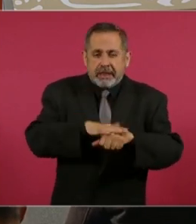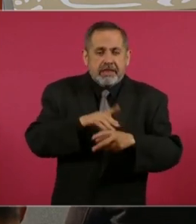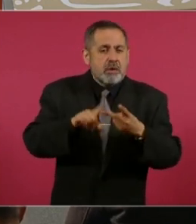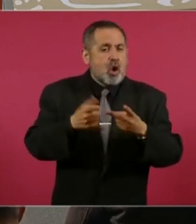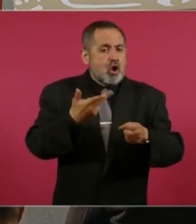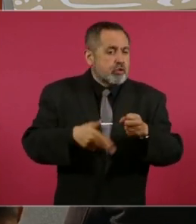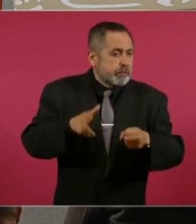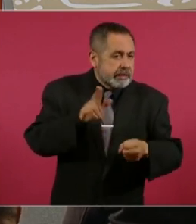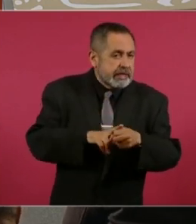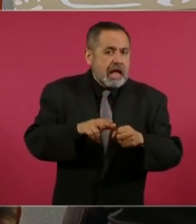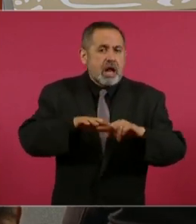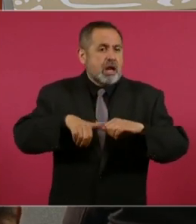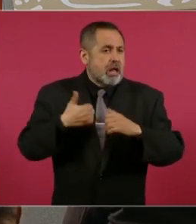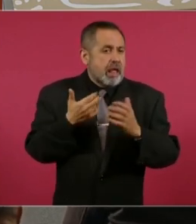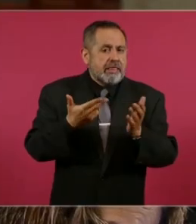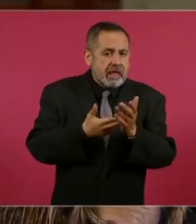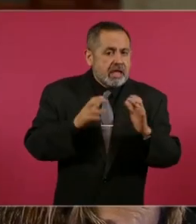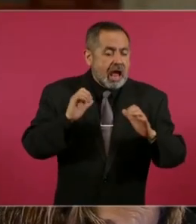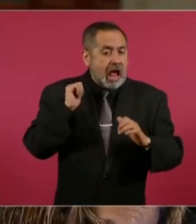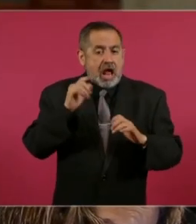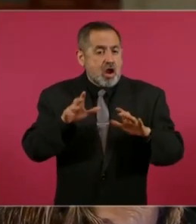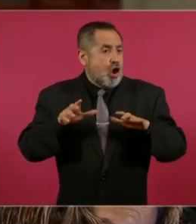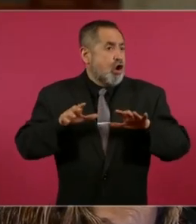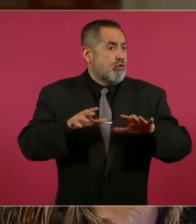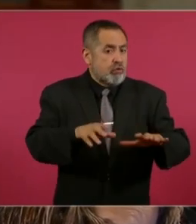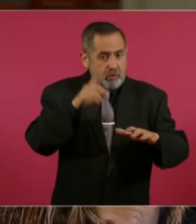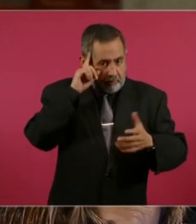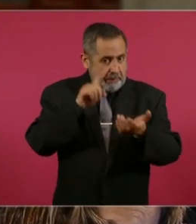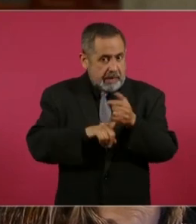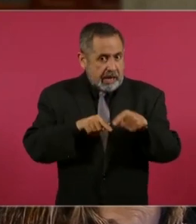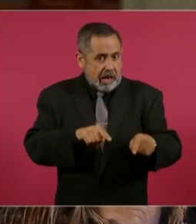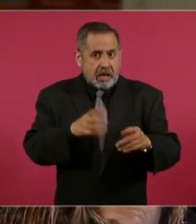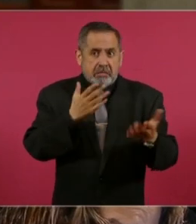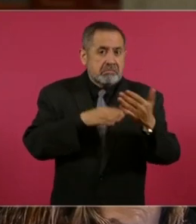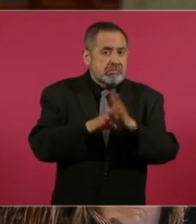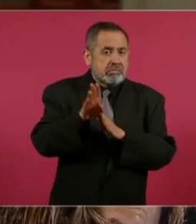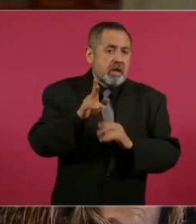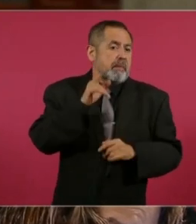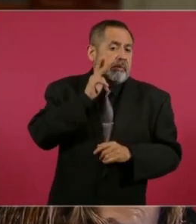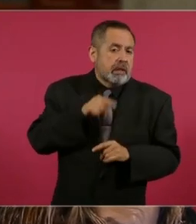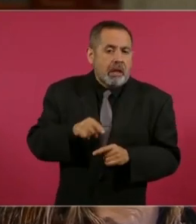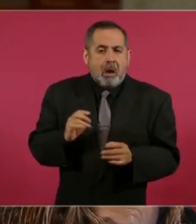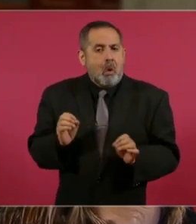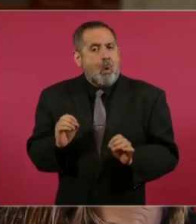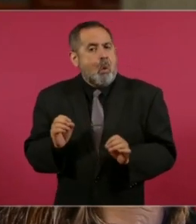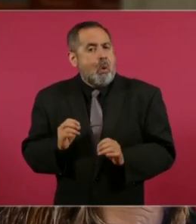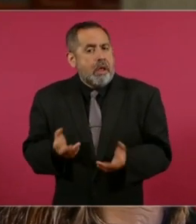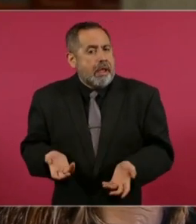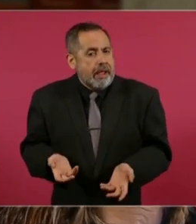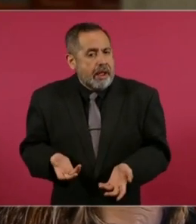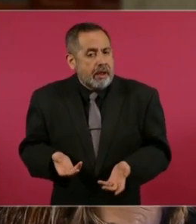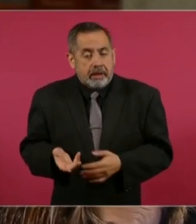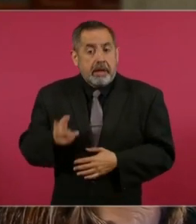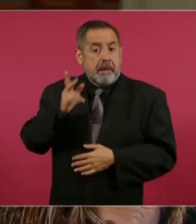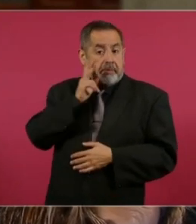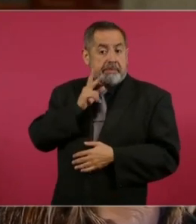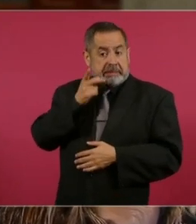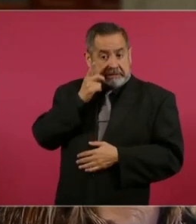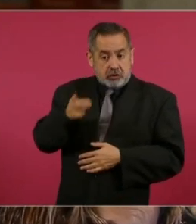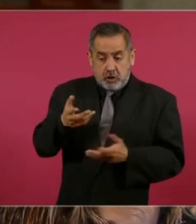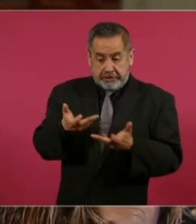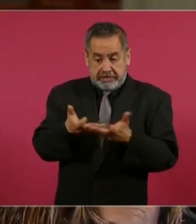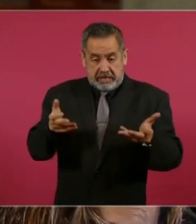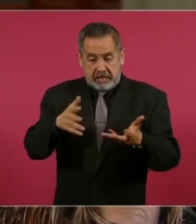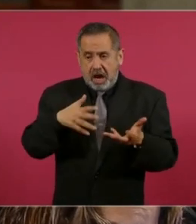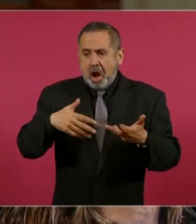hospital, almacenes y talleres, así como instalaciones para el desarrollo de la industria petrolera. Pemex argumentó que las tierras eran